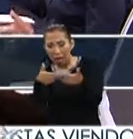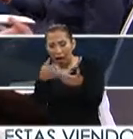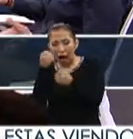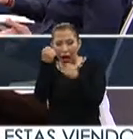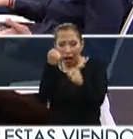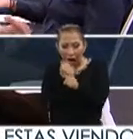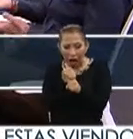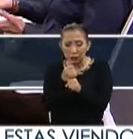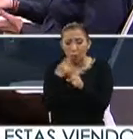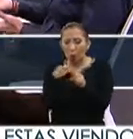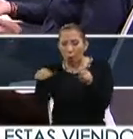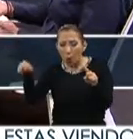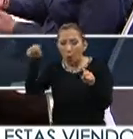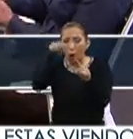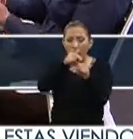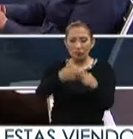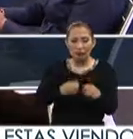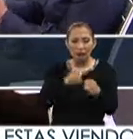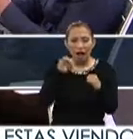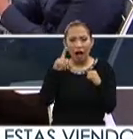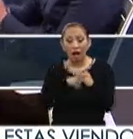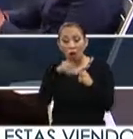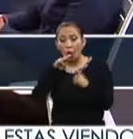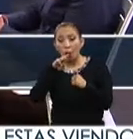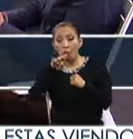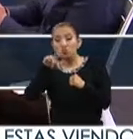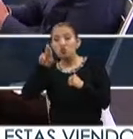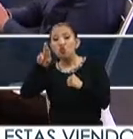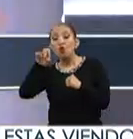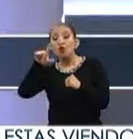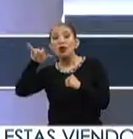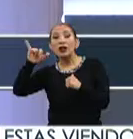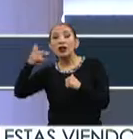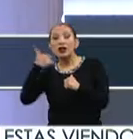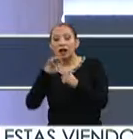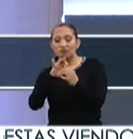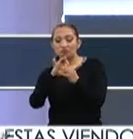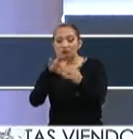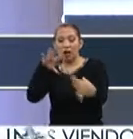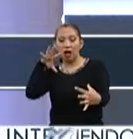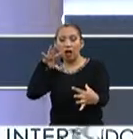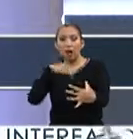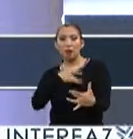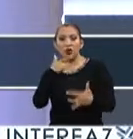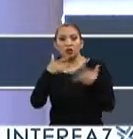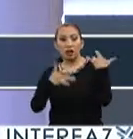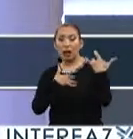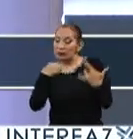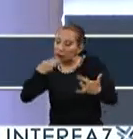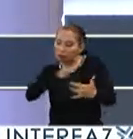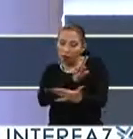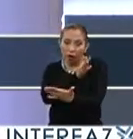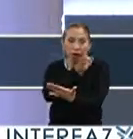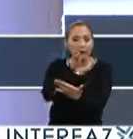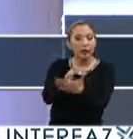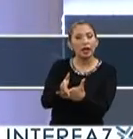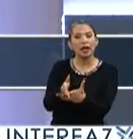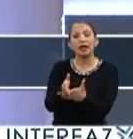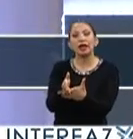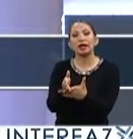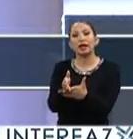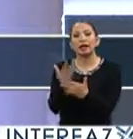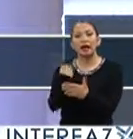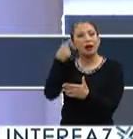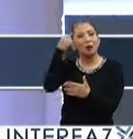ciclo, un bullying o lo que sea, hay una fractura emocional. Hay que ir al psicólogo. Debemos de romper ese